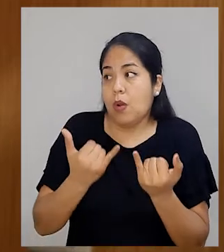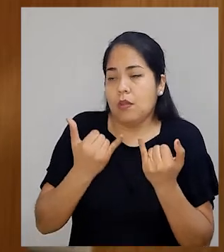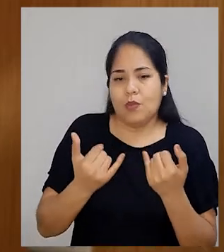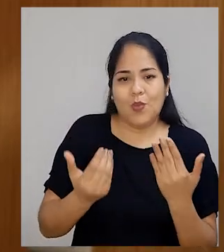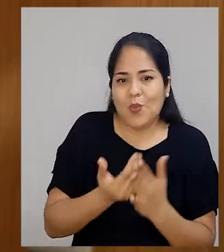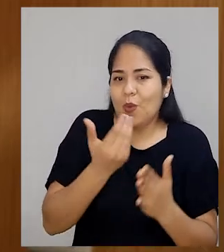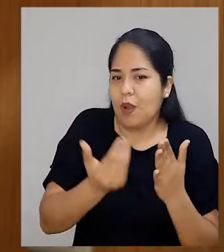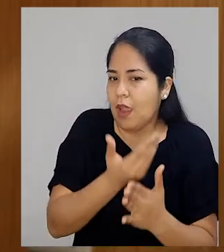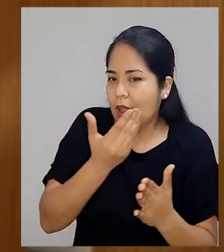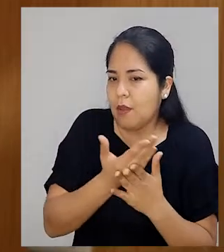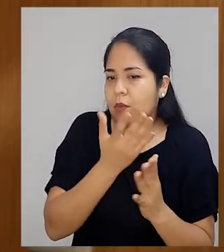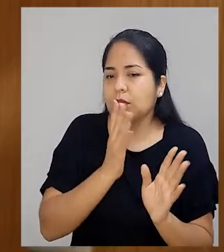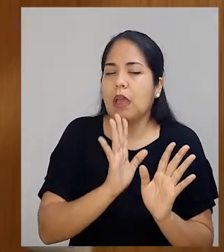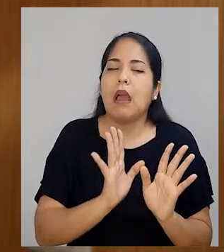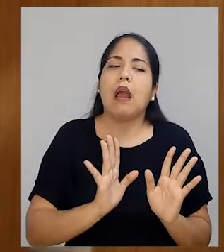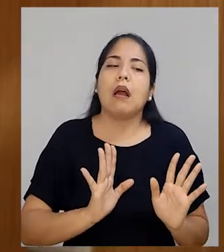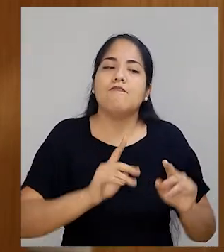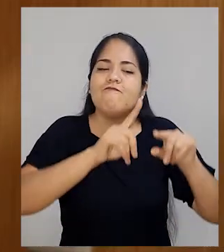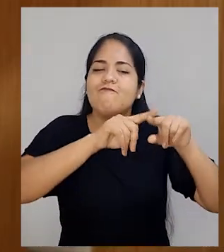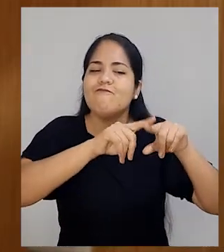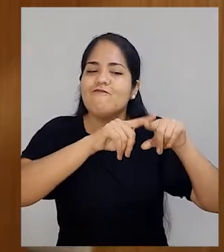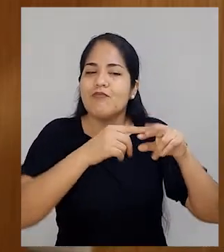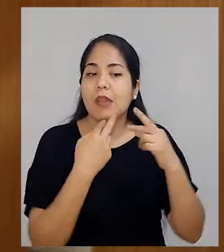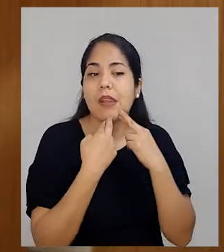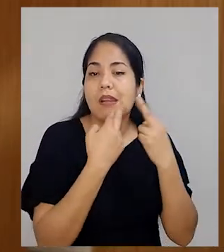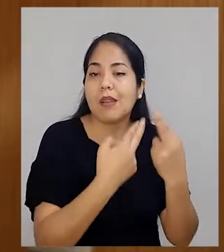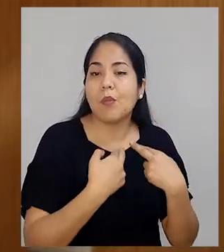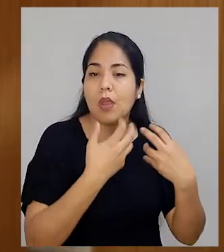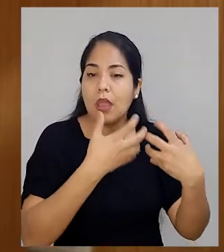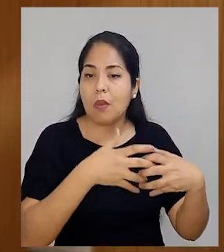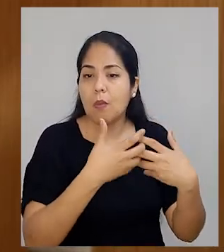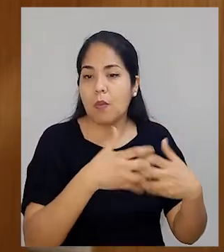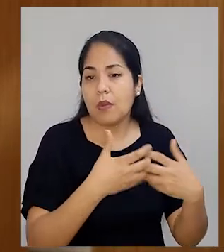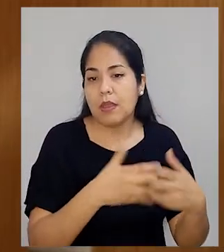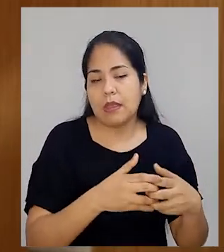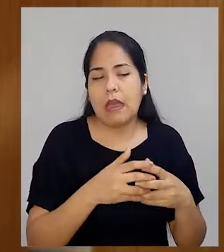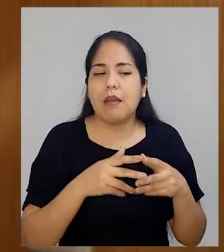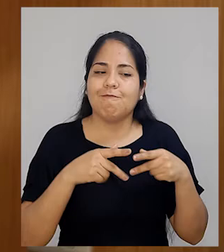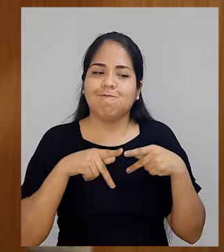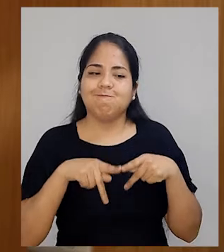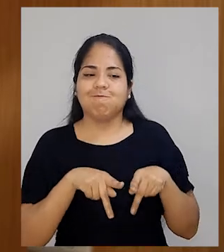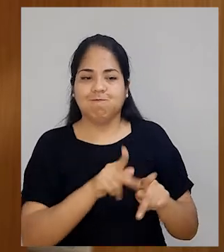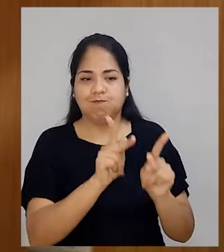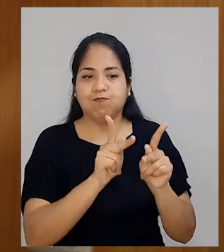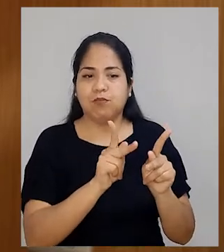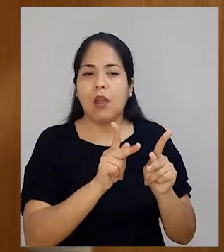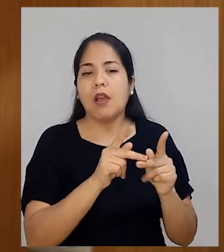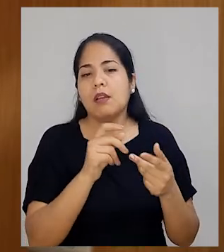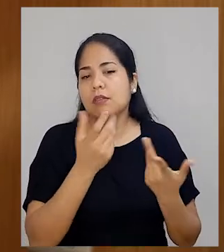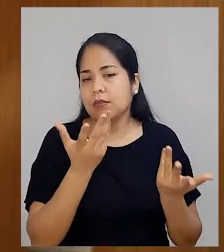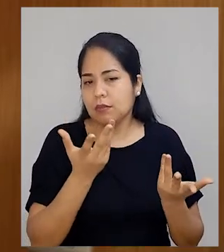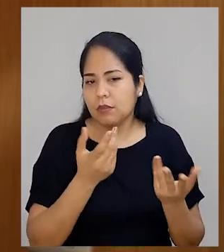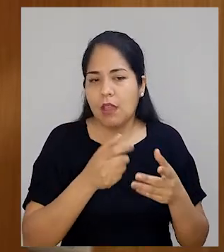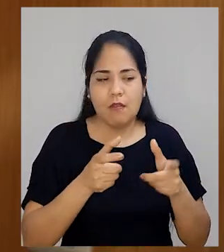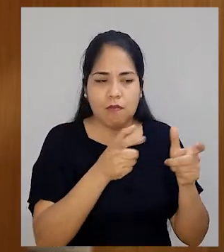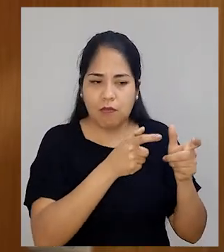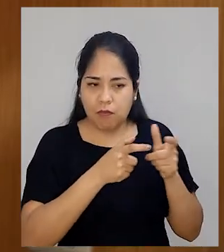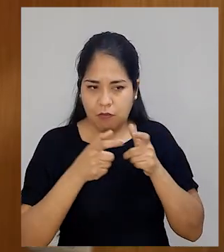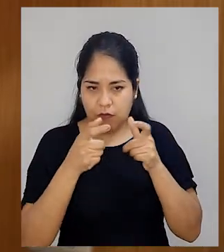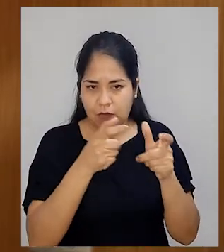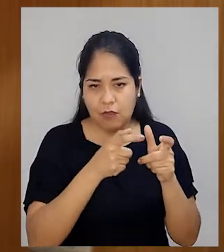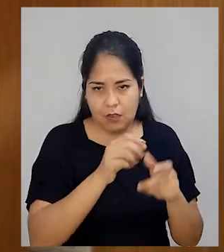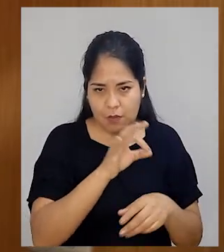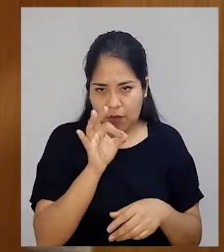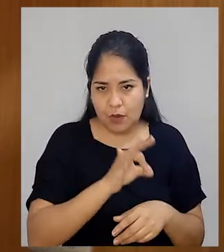generado nuevos puestos de trabajo, ¿no? Es decir, existen razones por las cuales las empresas podrían quedar exoneradas en la